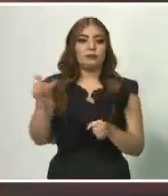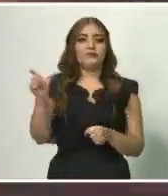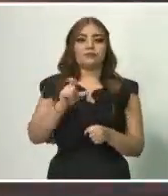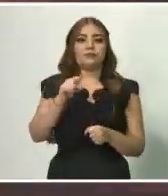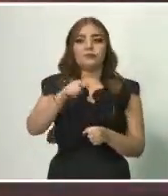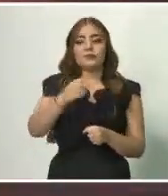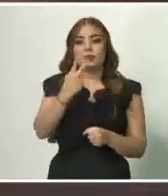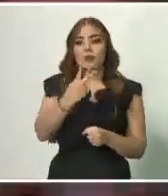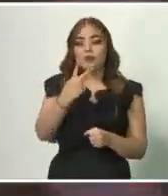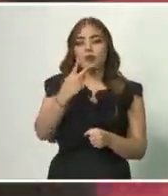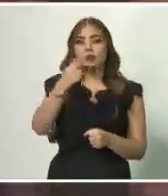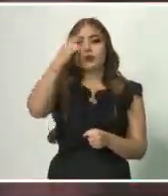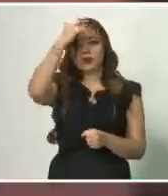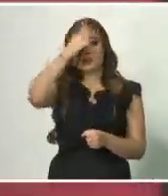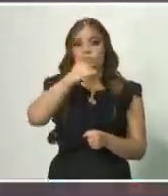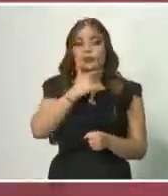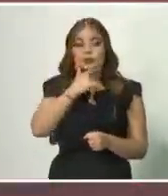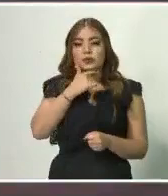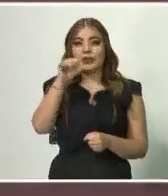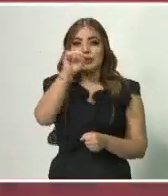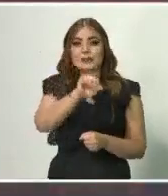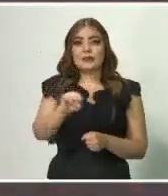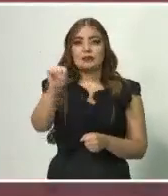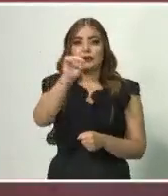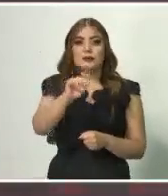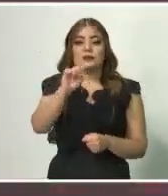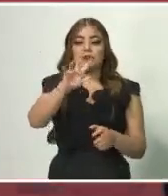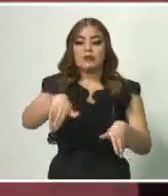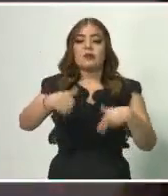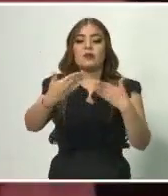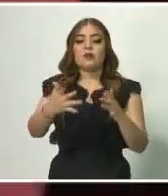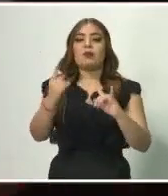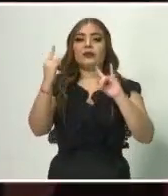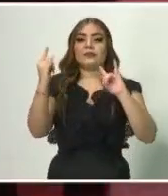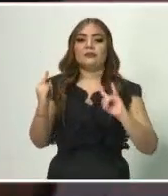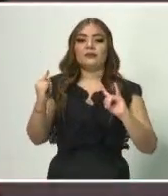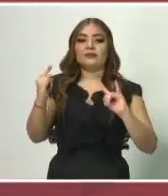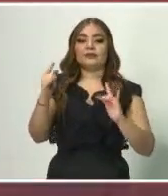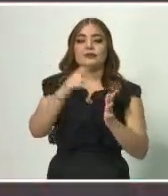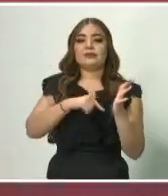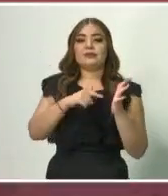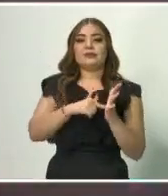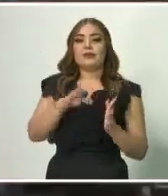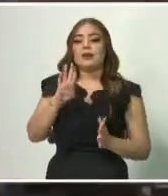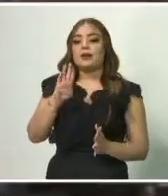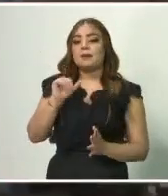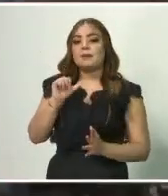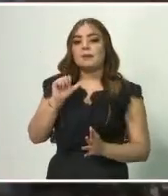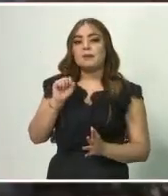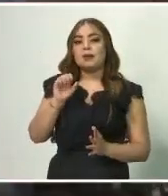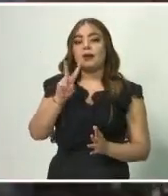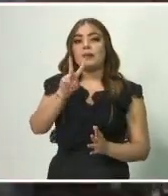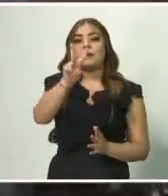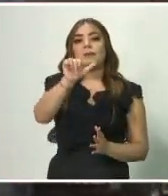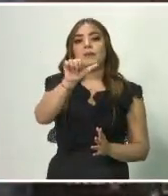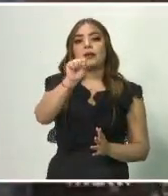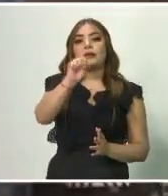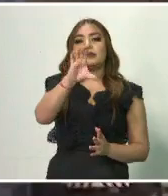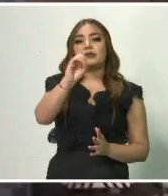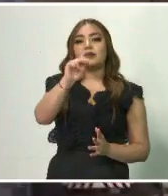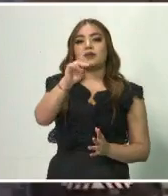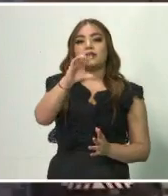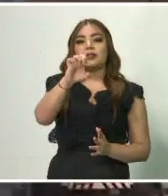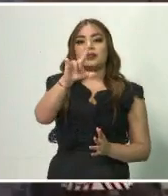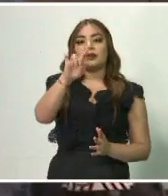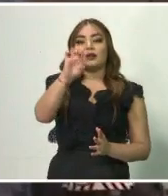las 2:30 de la madrugada del sábado, al exterior de unas canchas, en la calzada Vasconcelos y Canal de la Concha de la colonia La Amistad.